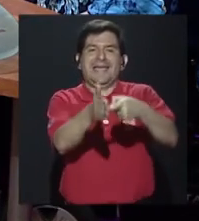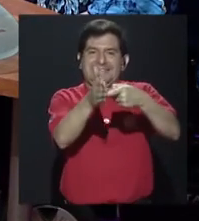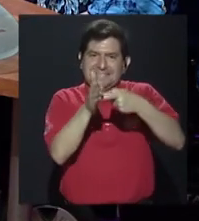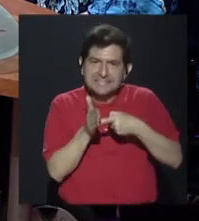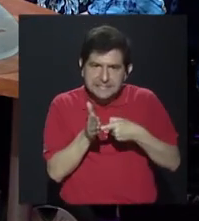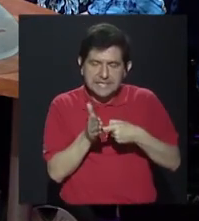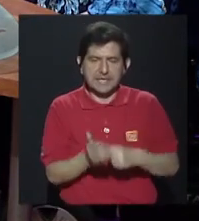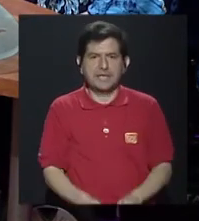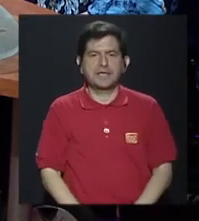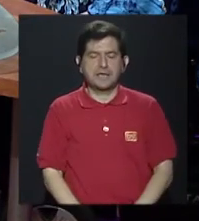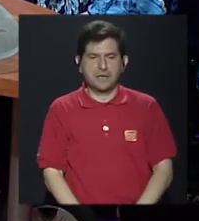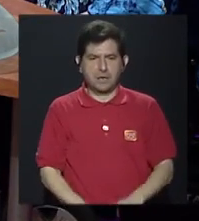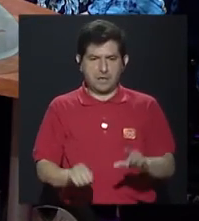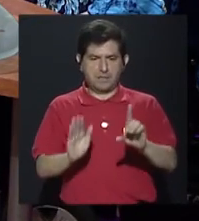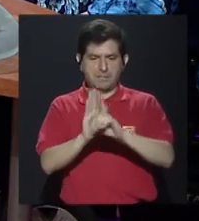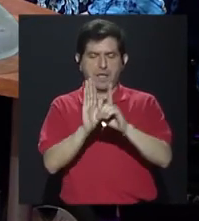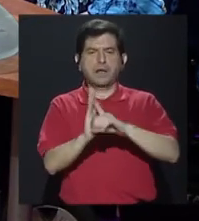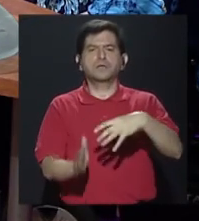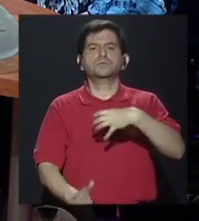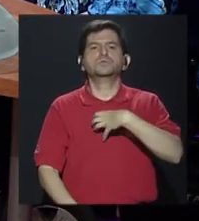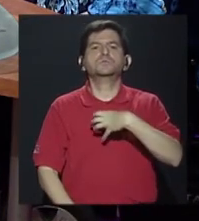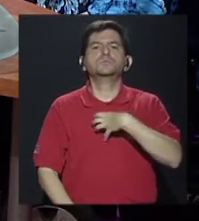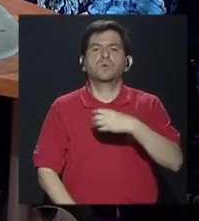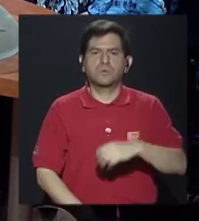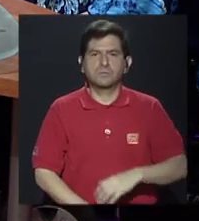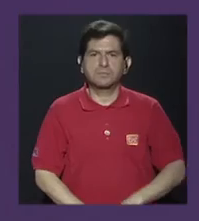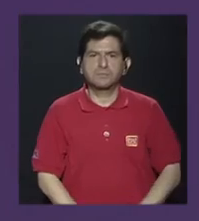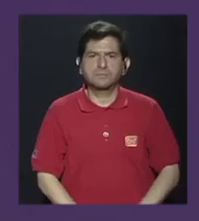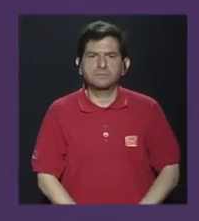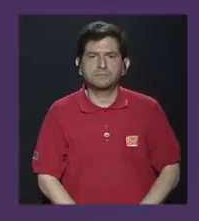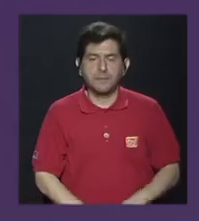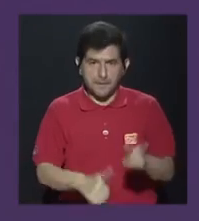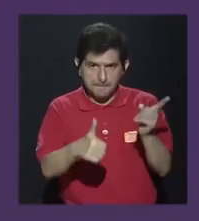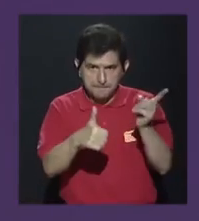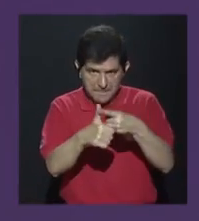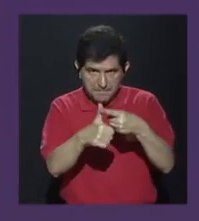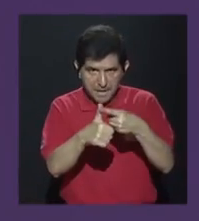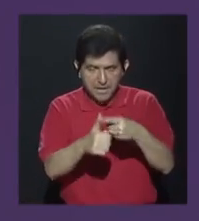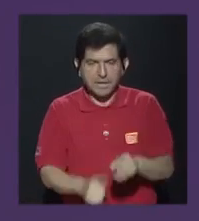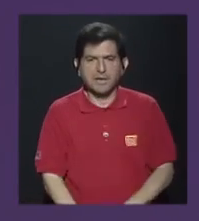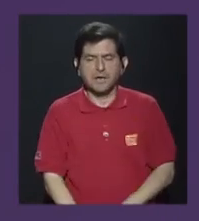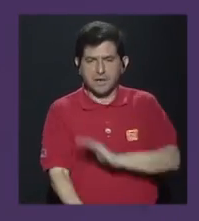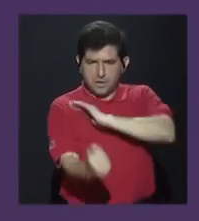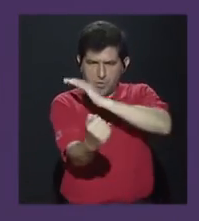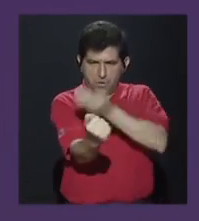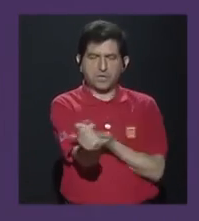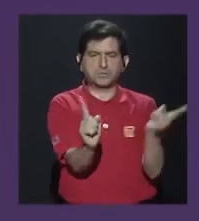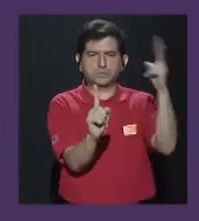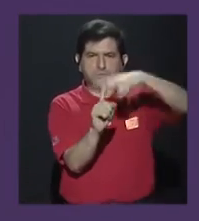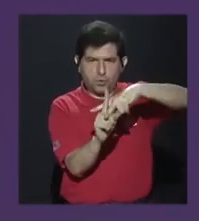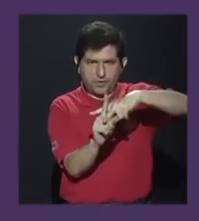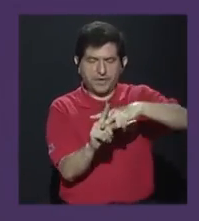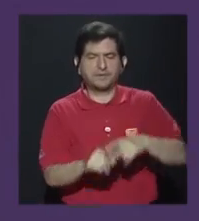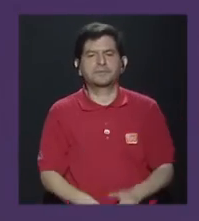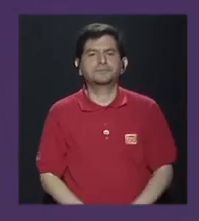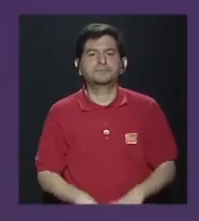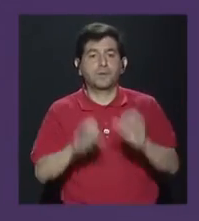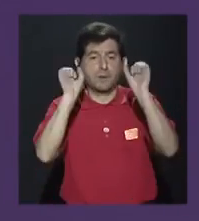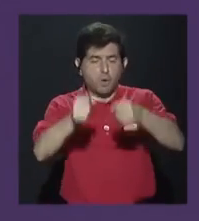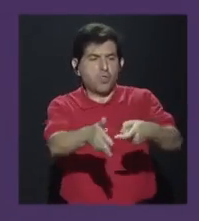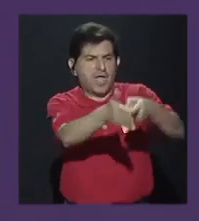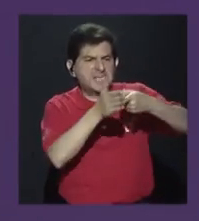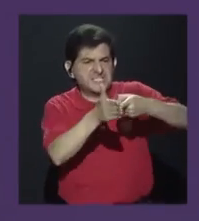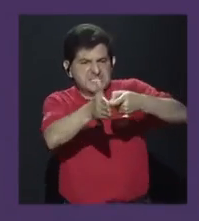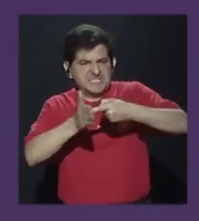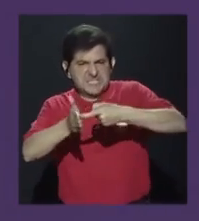exigiendo nuestros derechos. Entonces, yo creo que número uno es empoderarnos para poder